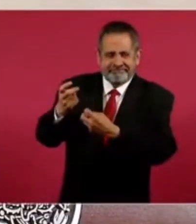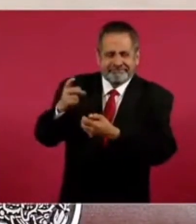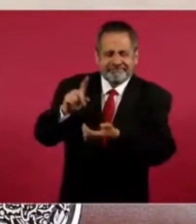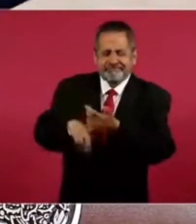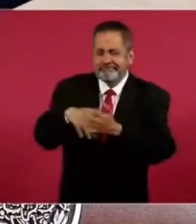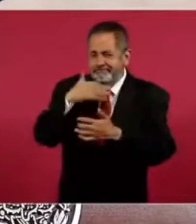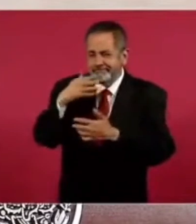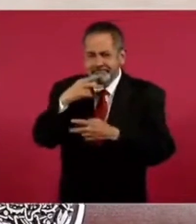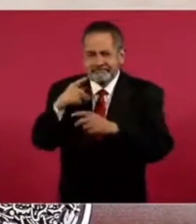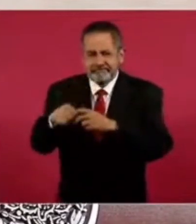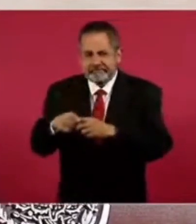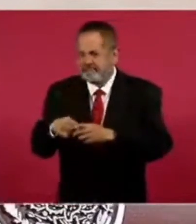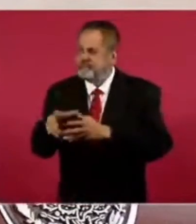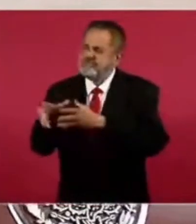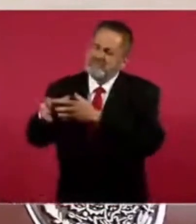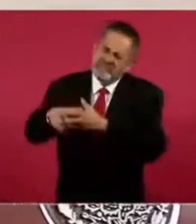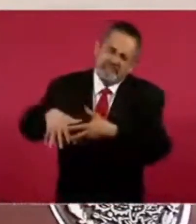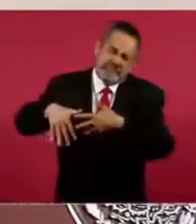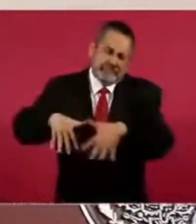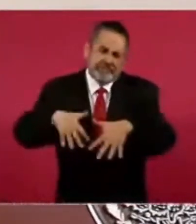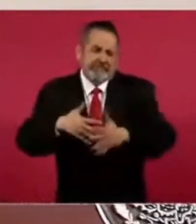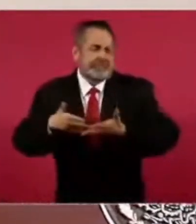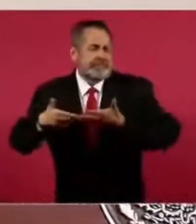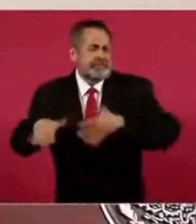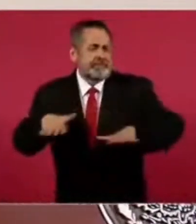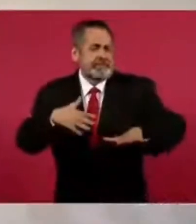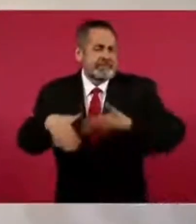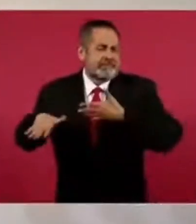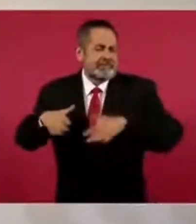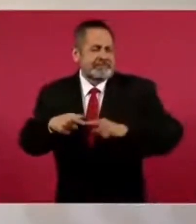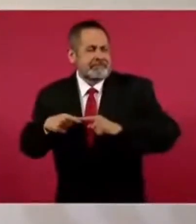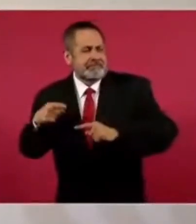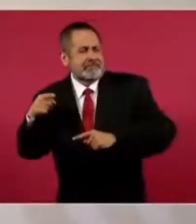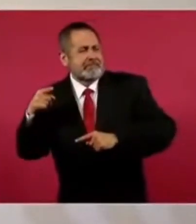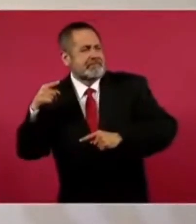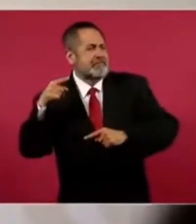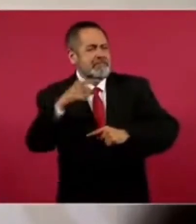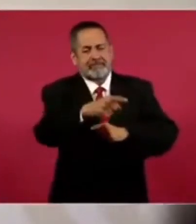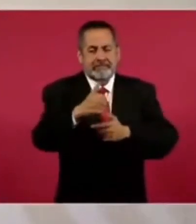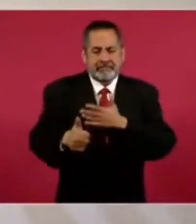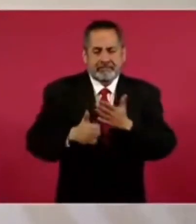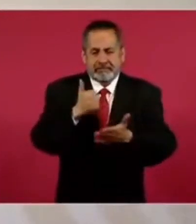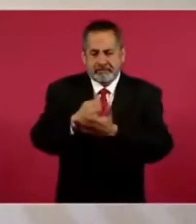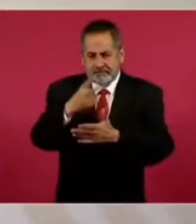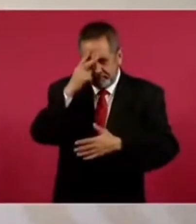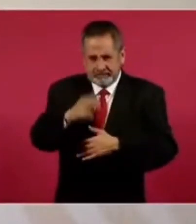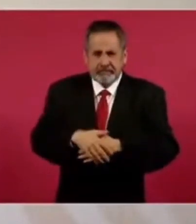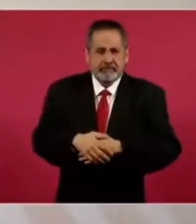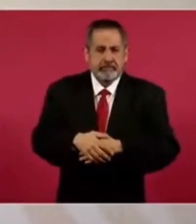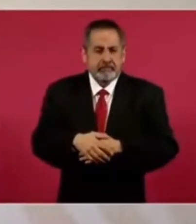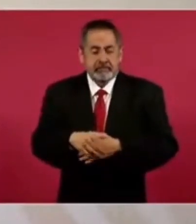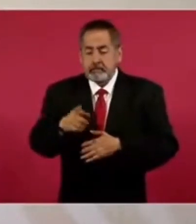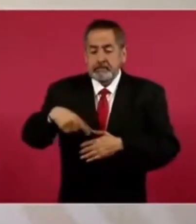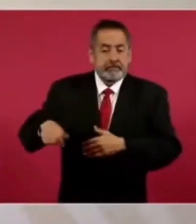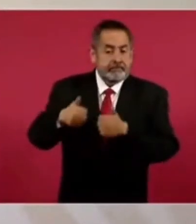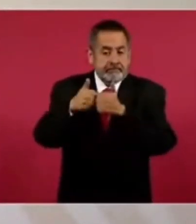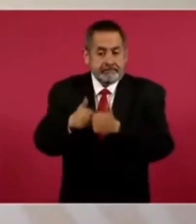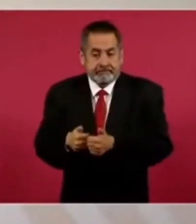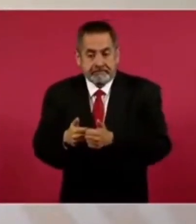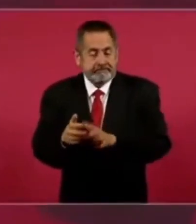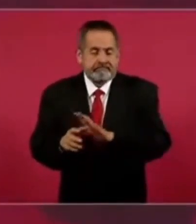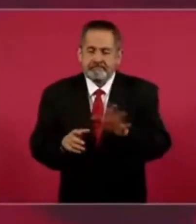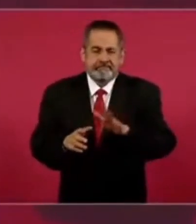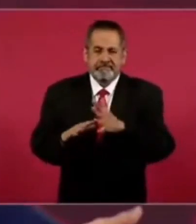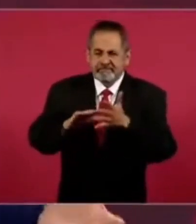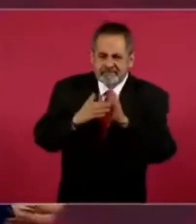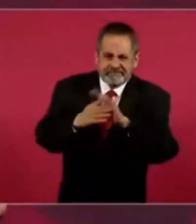en un éxodo por la democracia, caminando a la Ciudad de México para evadir el acoso, porque si nos quedábamos